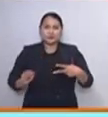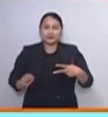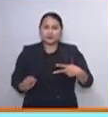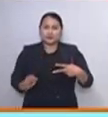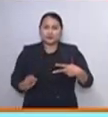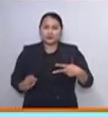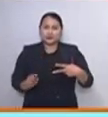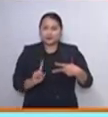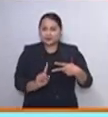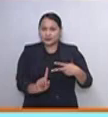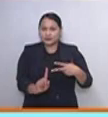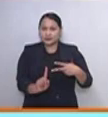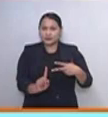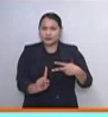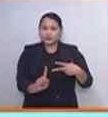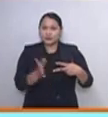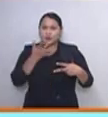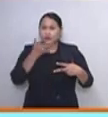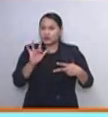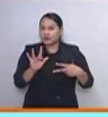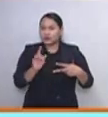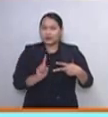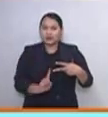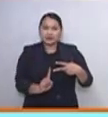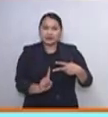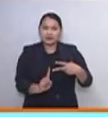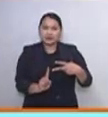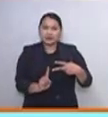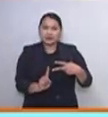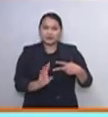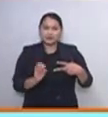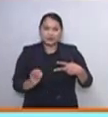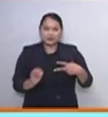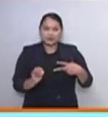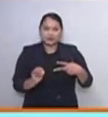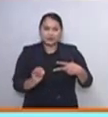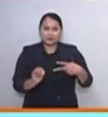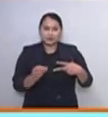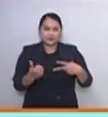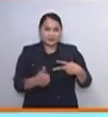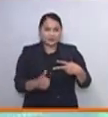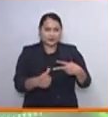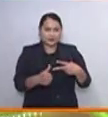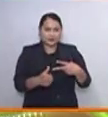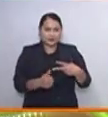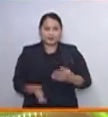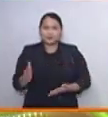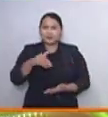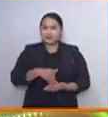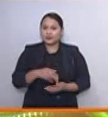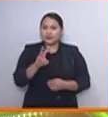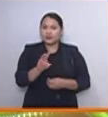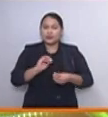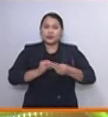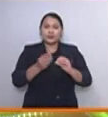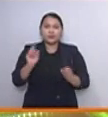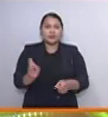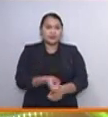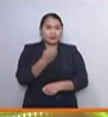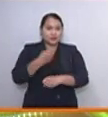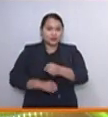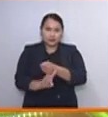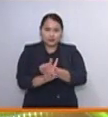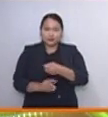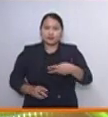dígito, 1, segundo dígito, suerte. 0, segundo número ganador, 10. Reitero con mucho gusto los dos números